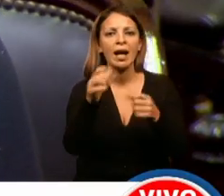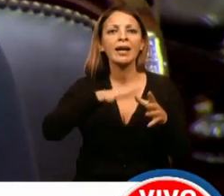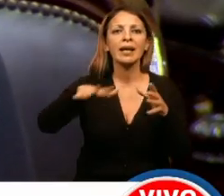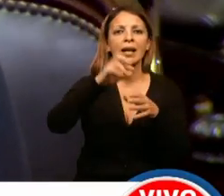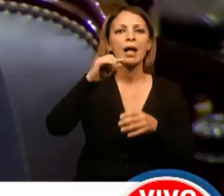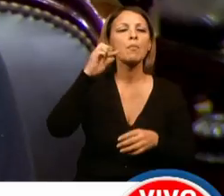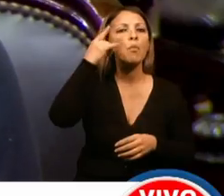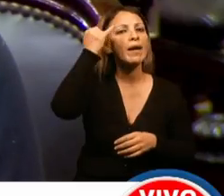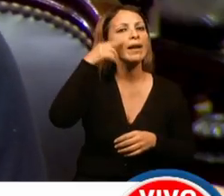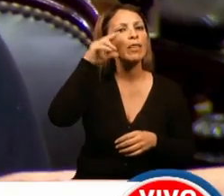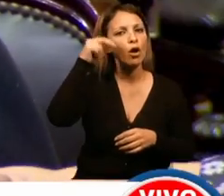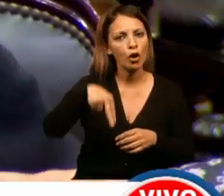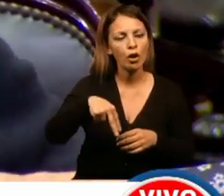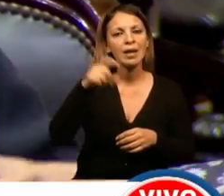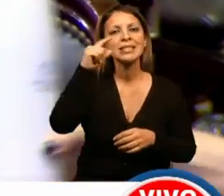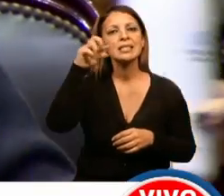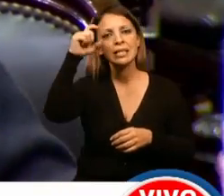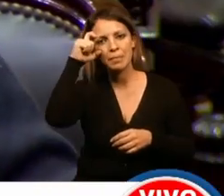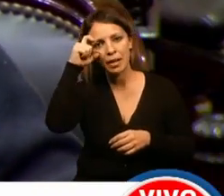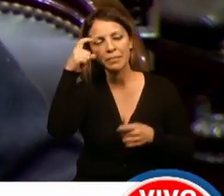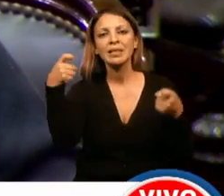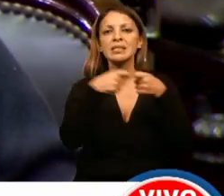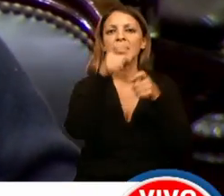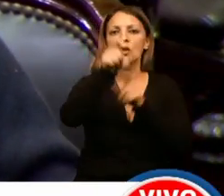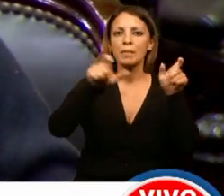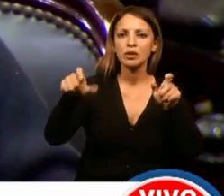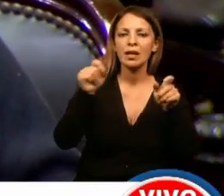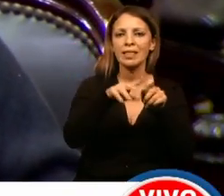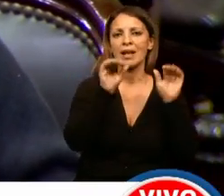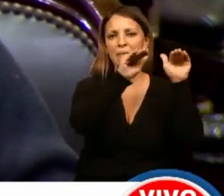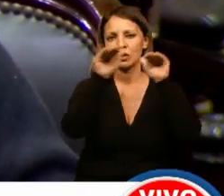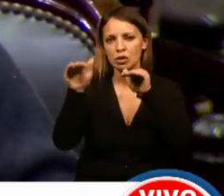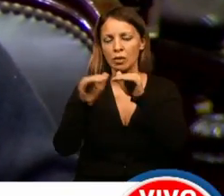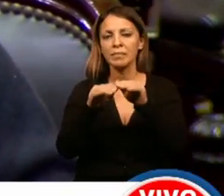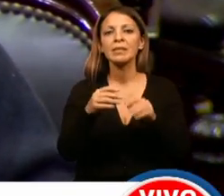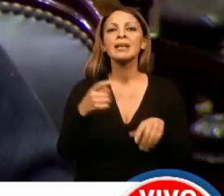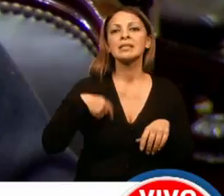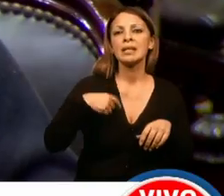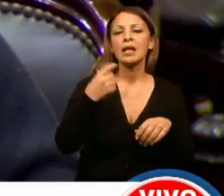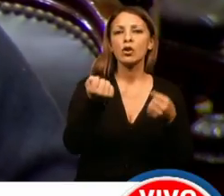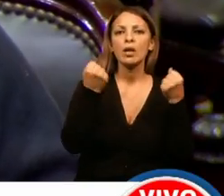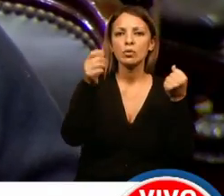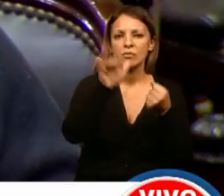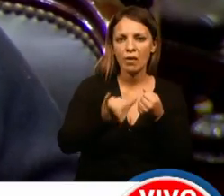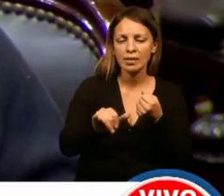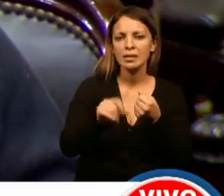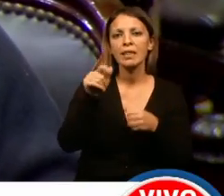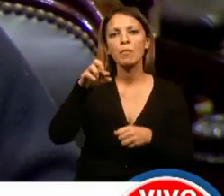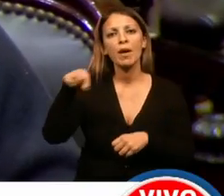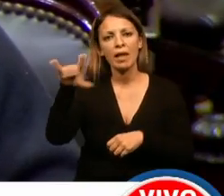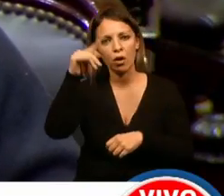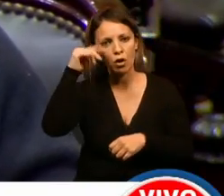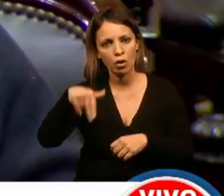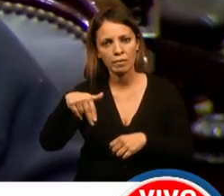redondos siempre sindicatos personal de reposición sindicato de luz y fuerza de por red on sindicato de